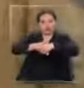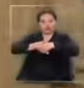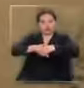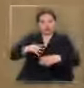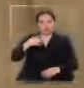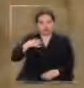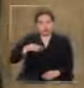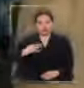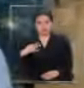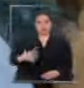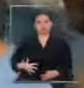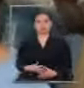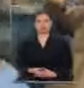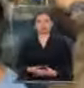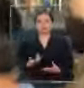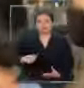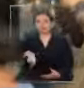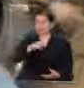decíamos nosotros.